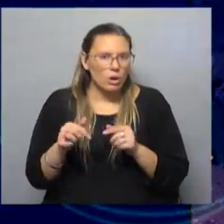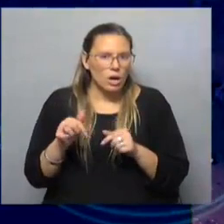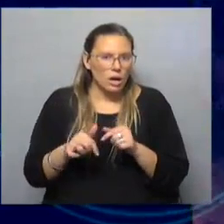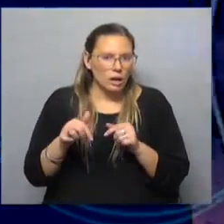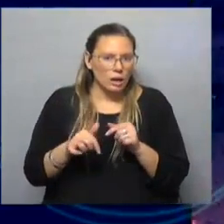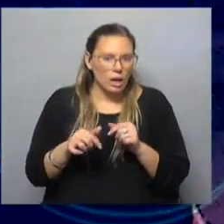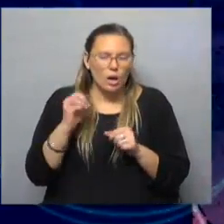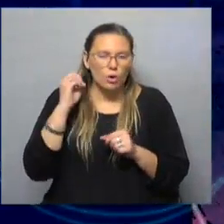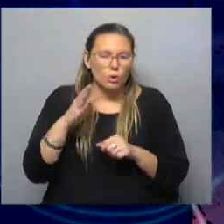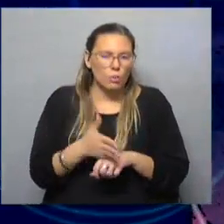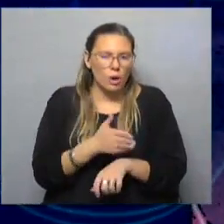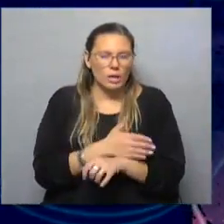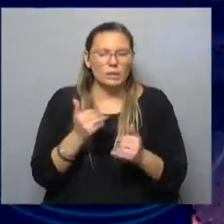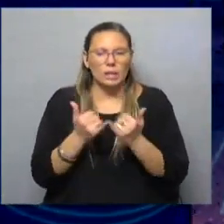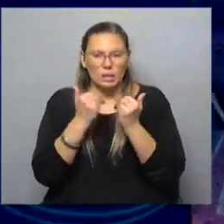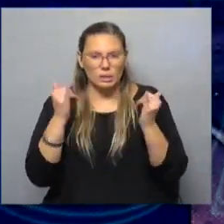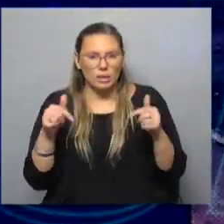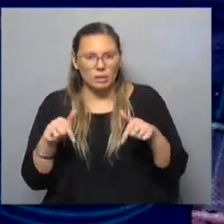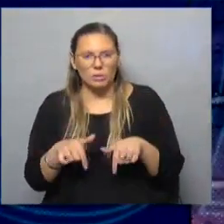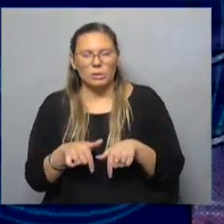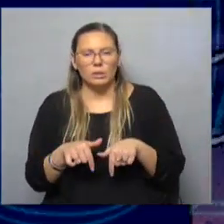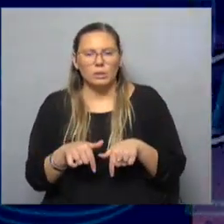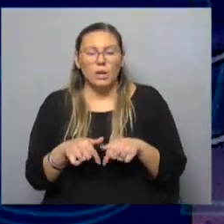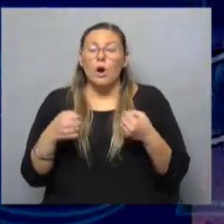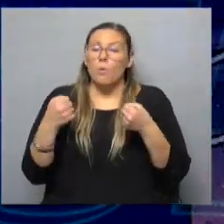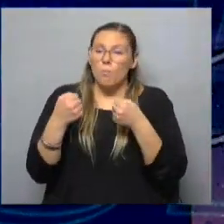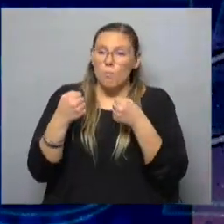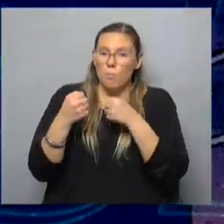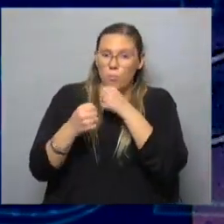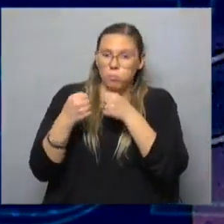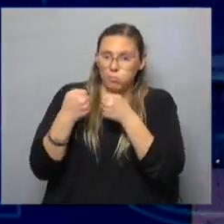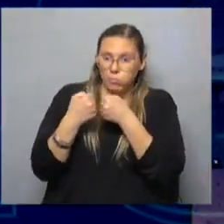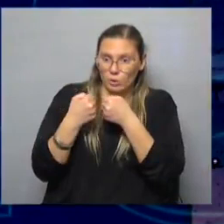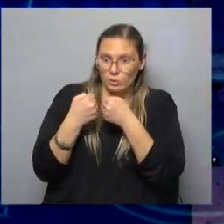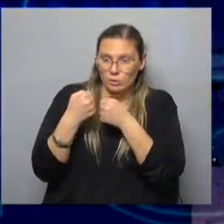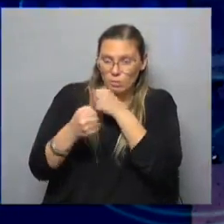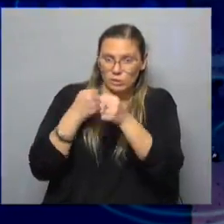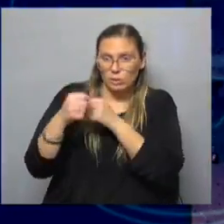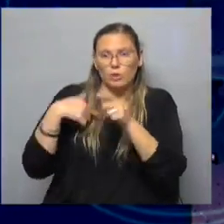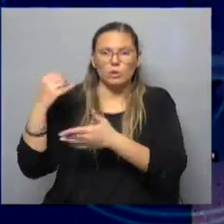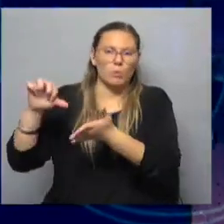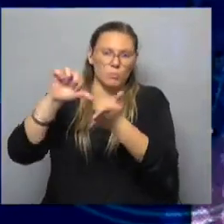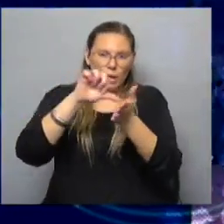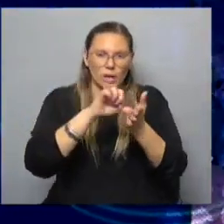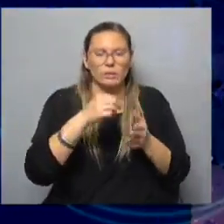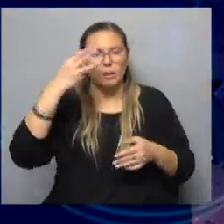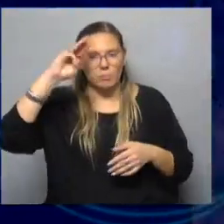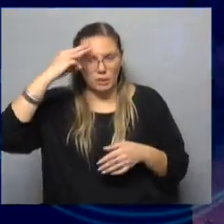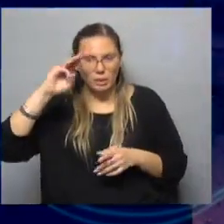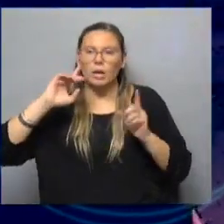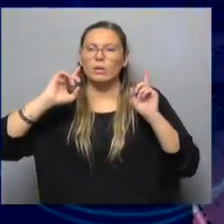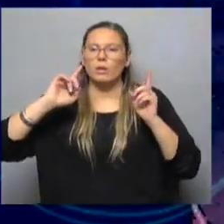mismo en el club antes del día de hoy? Los boxeadores, bueno, que hay varios del extranjero, como decís, están los mexicanos, también hay